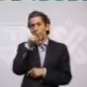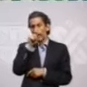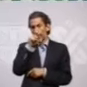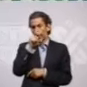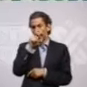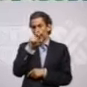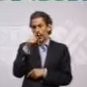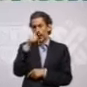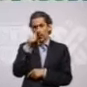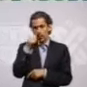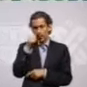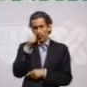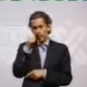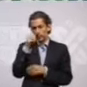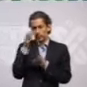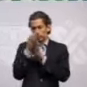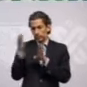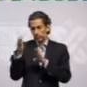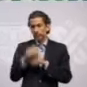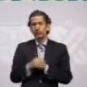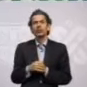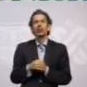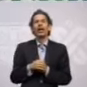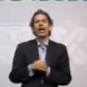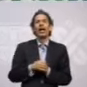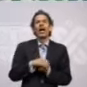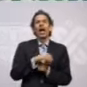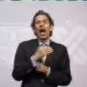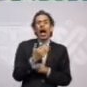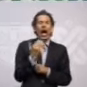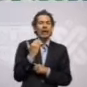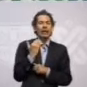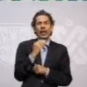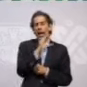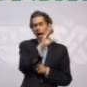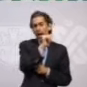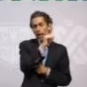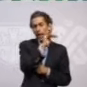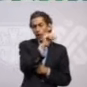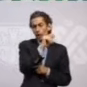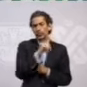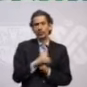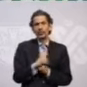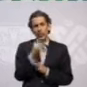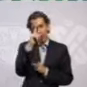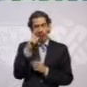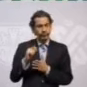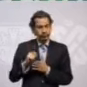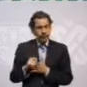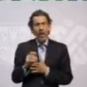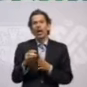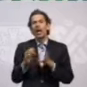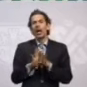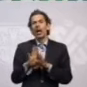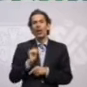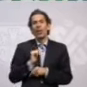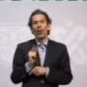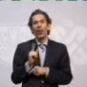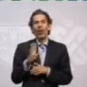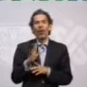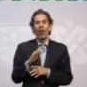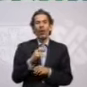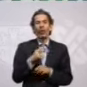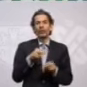Ya hay varios tweets también del expresidente Felipe Calderón, quien dice que está violando el artículo. Por otra parte, pues ya hay hasta, bueno, esto que ahora son memes